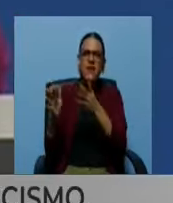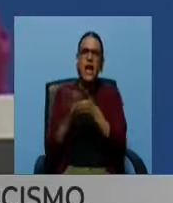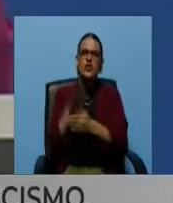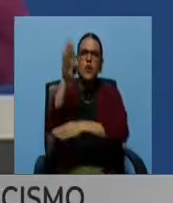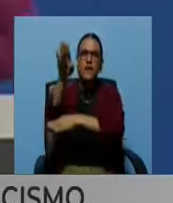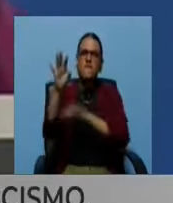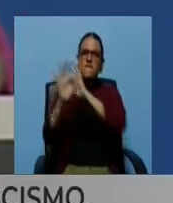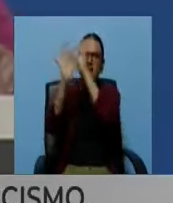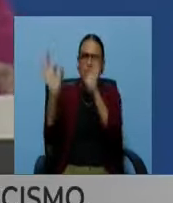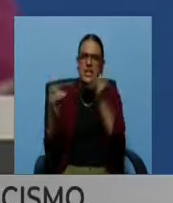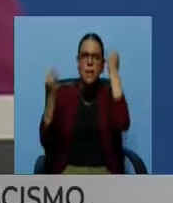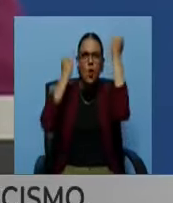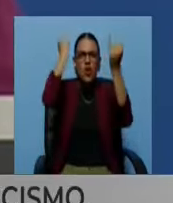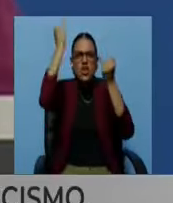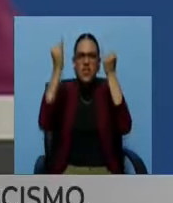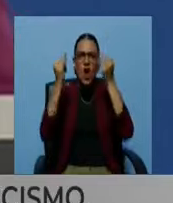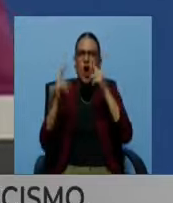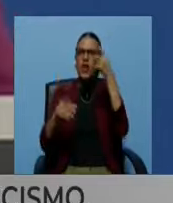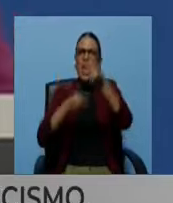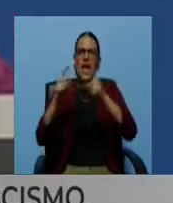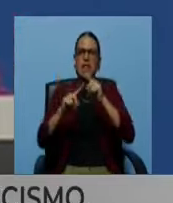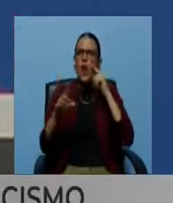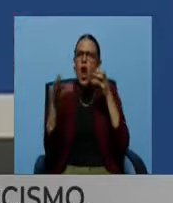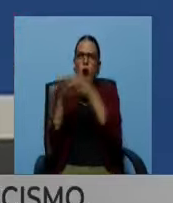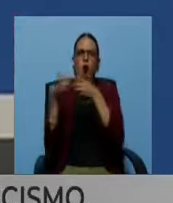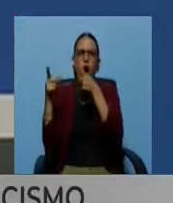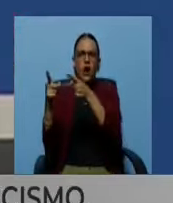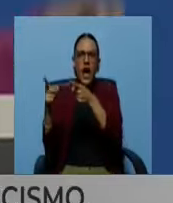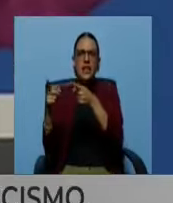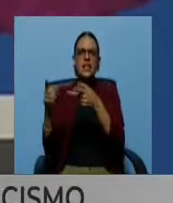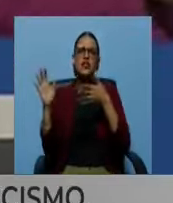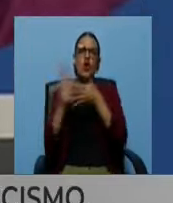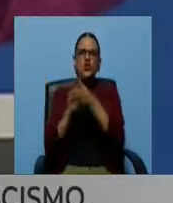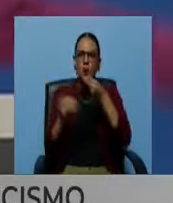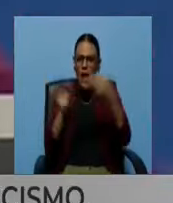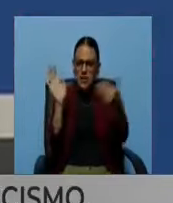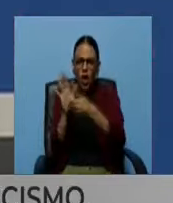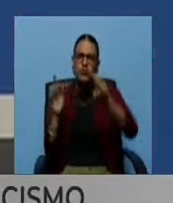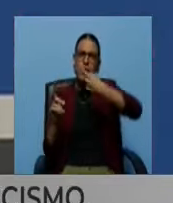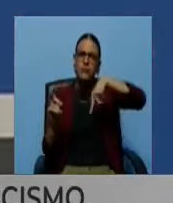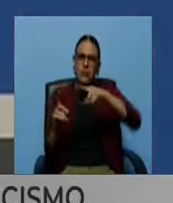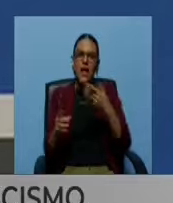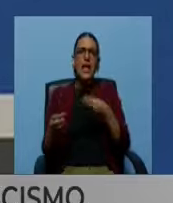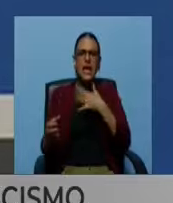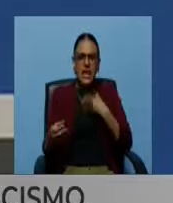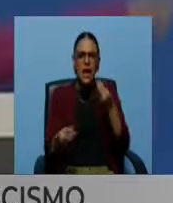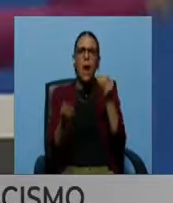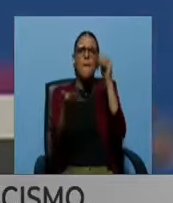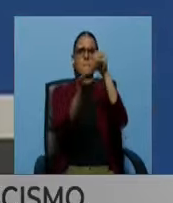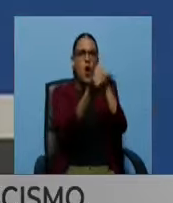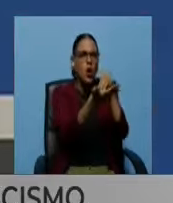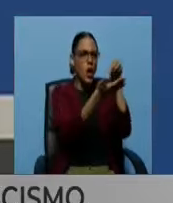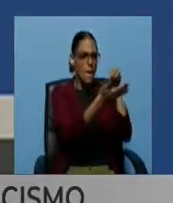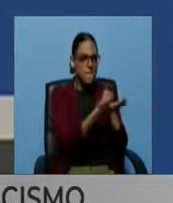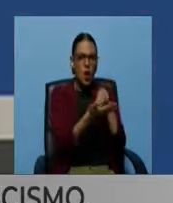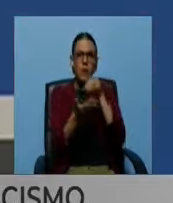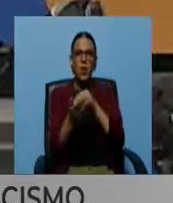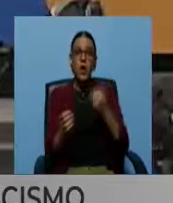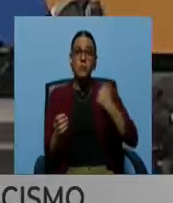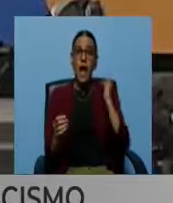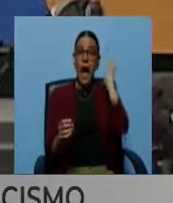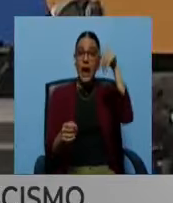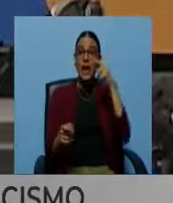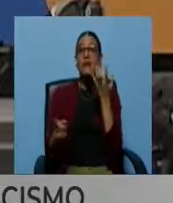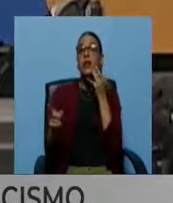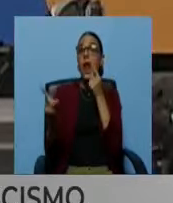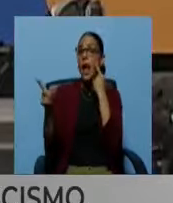fascismo como una organización de crimen organizado, donde van colocando piezas. Argentina, un